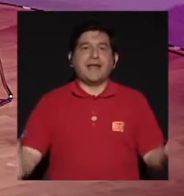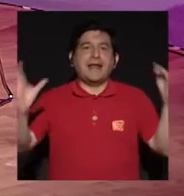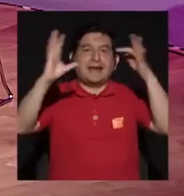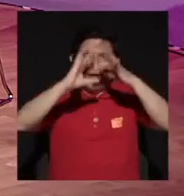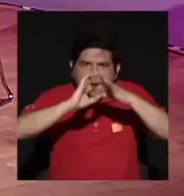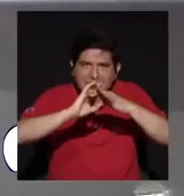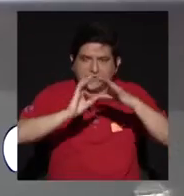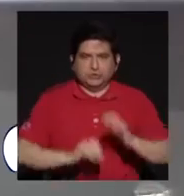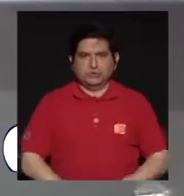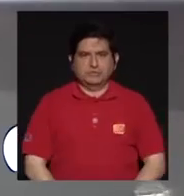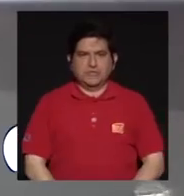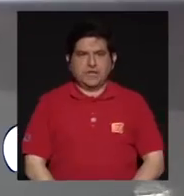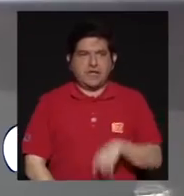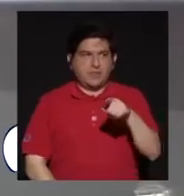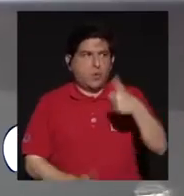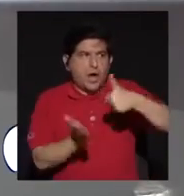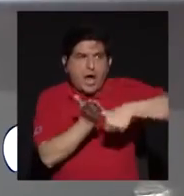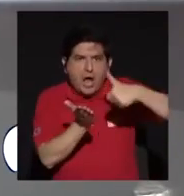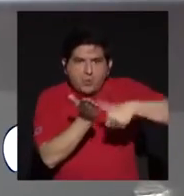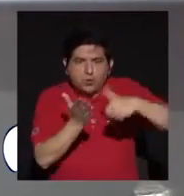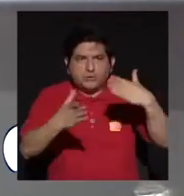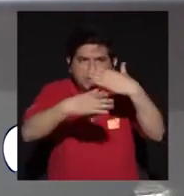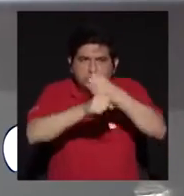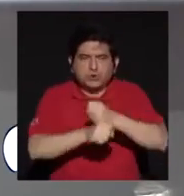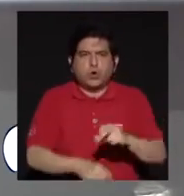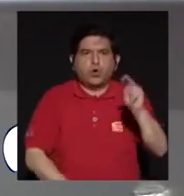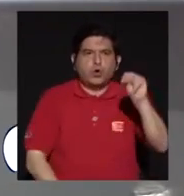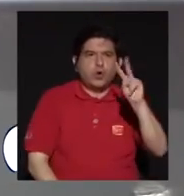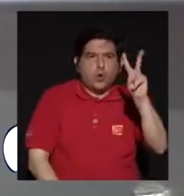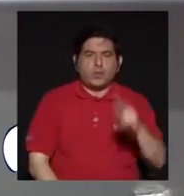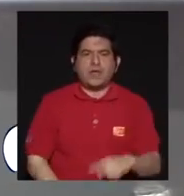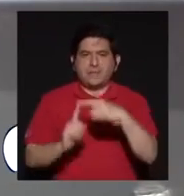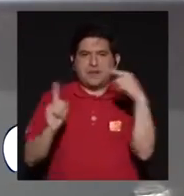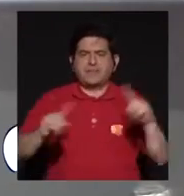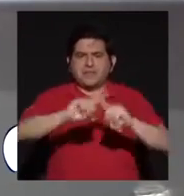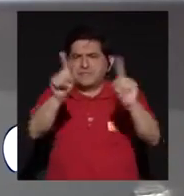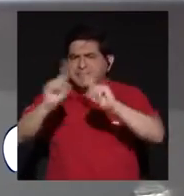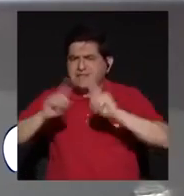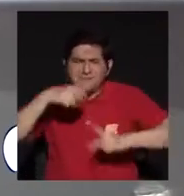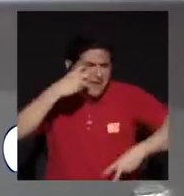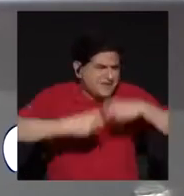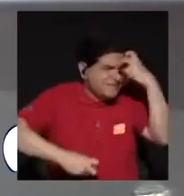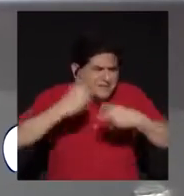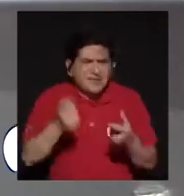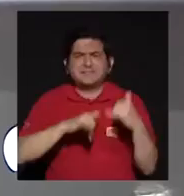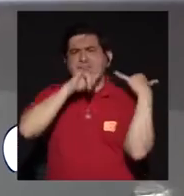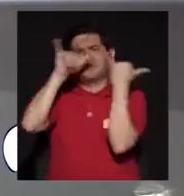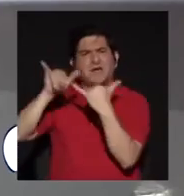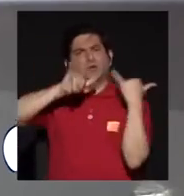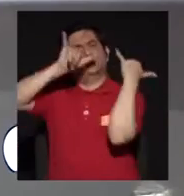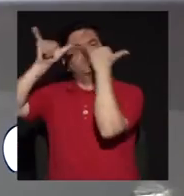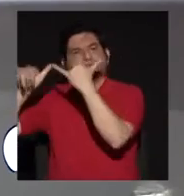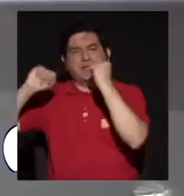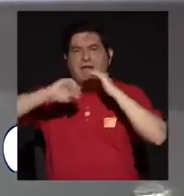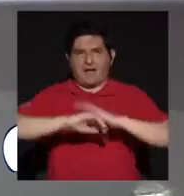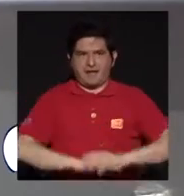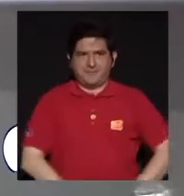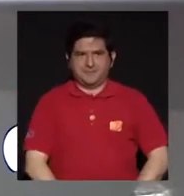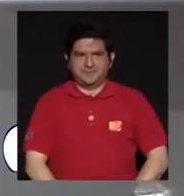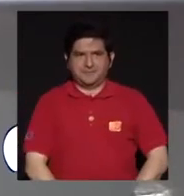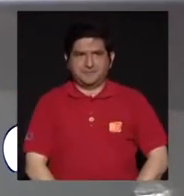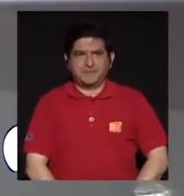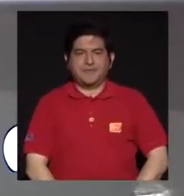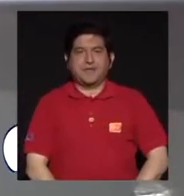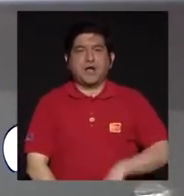propósito de estas elecciones que van a realizarse en noviembre y a partir de una serie de irregularidades que se han denunciado,